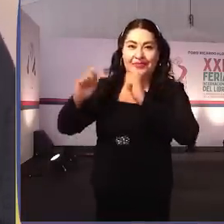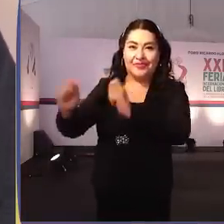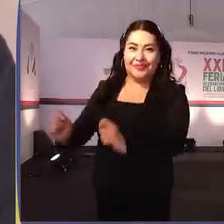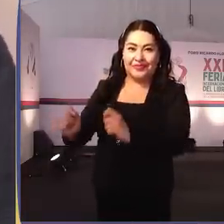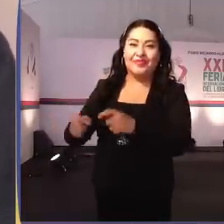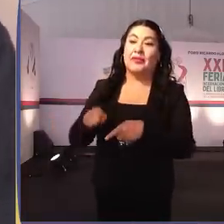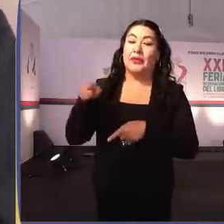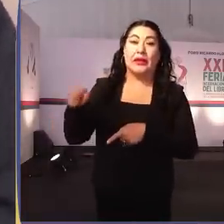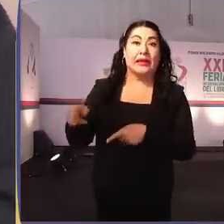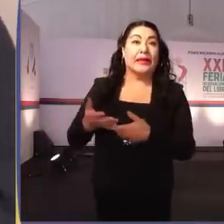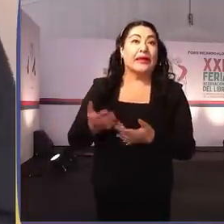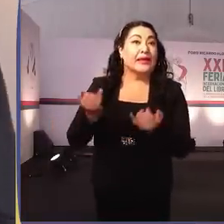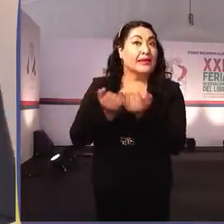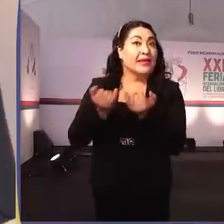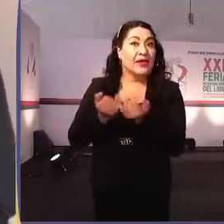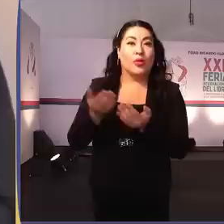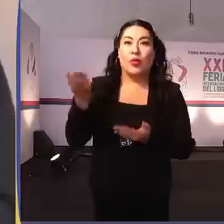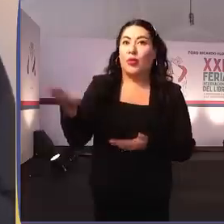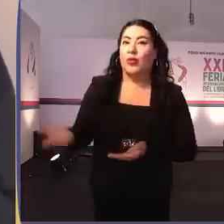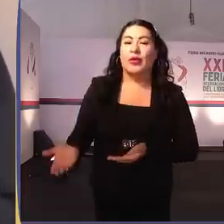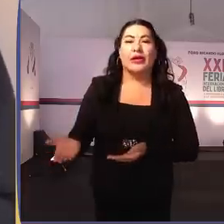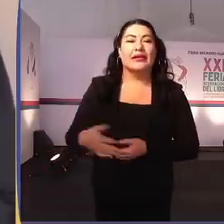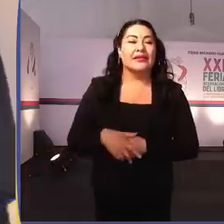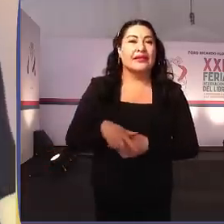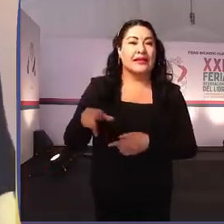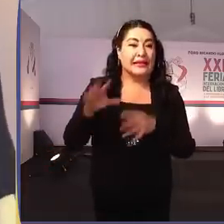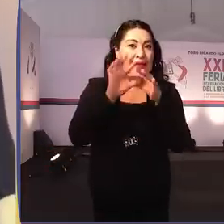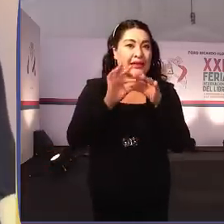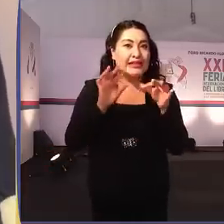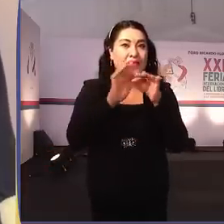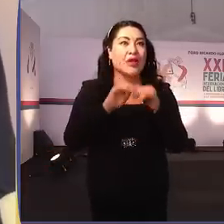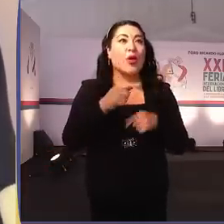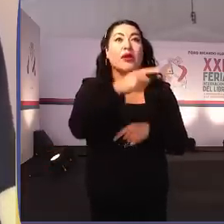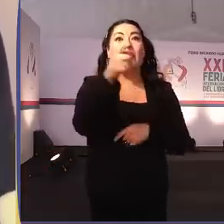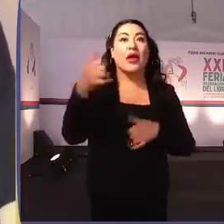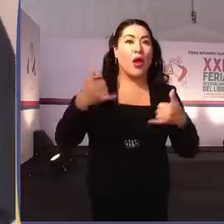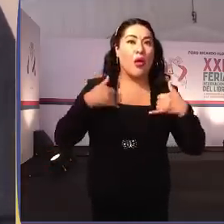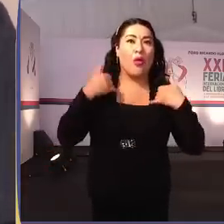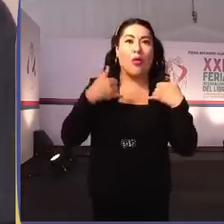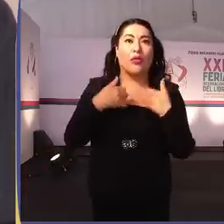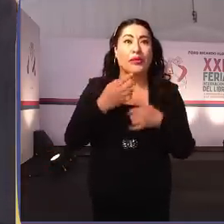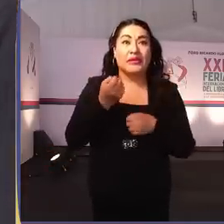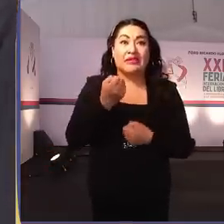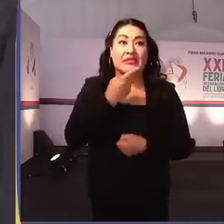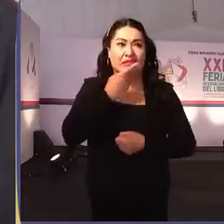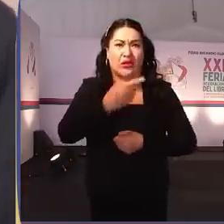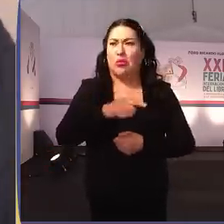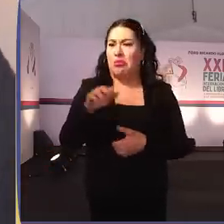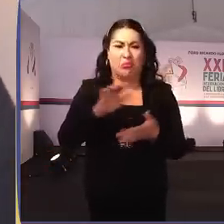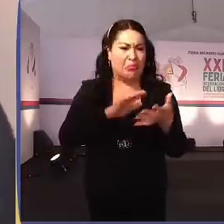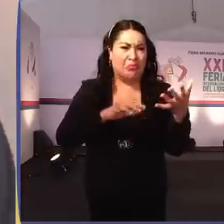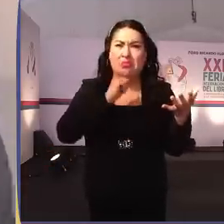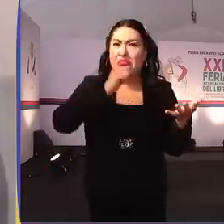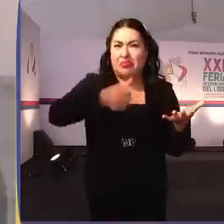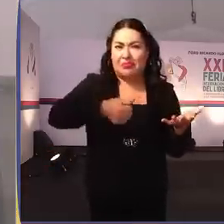se echó el otro día un rollo fascinante, diciéndole a adolescentes, no lean.